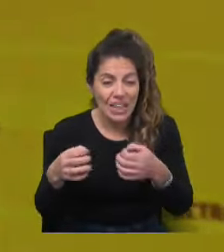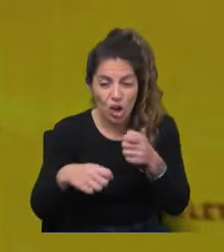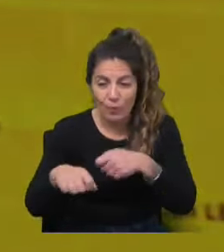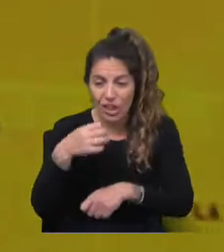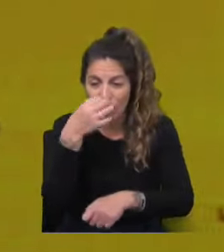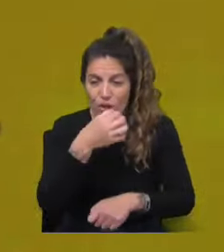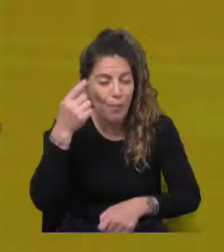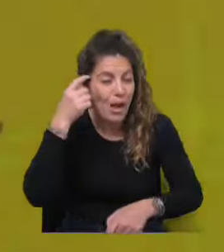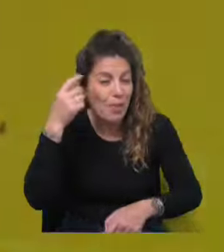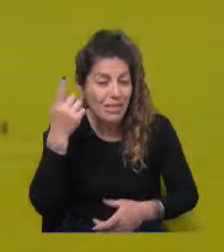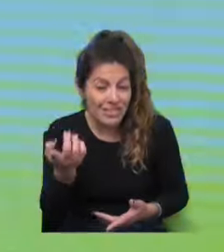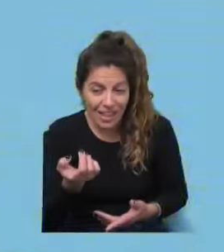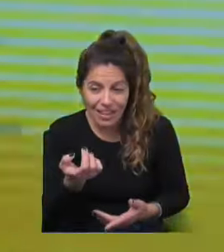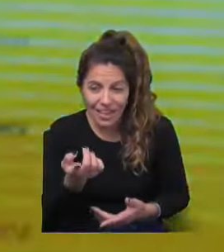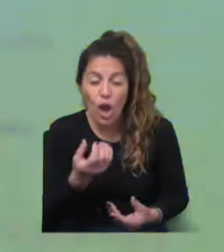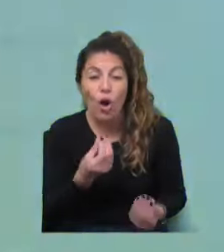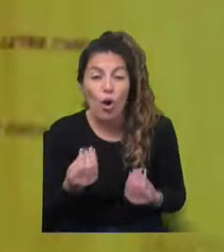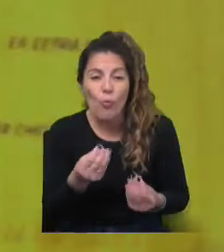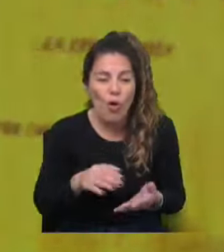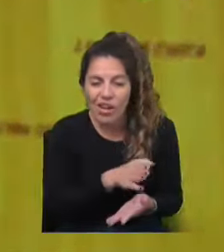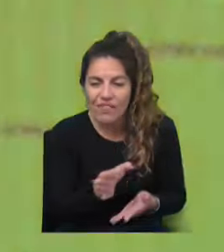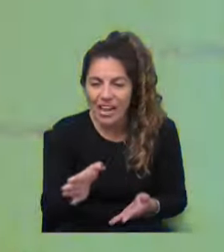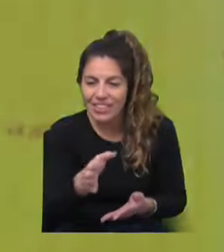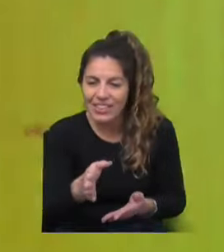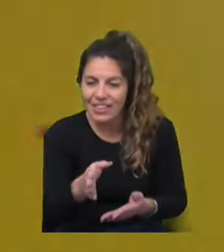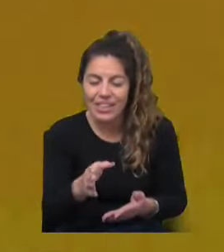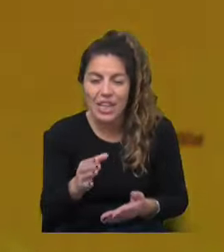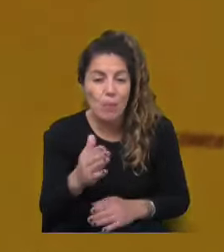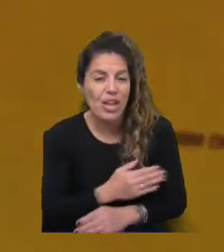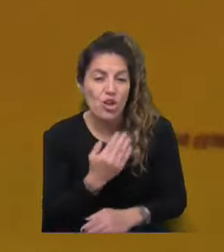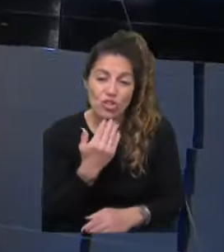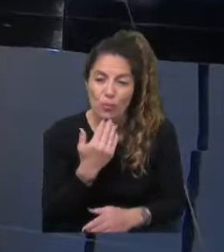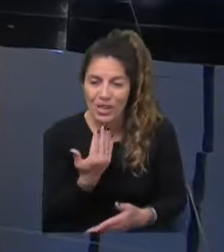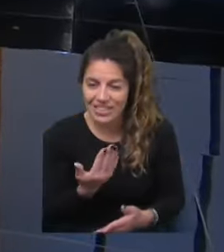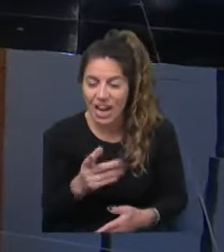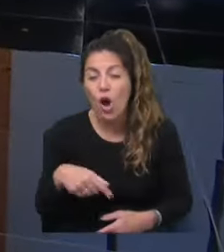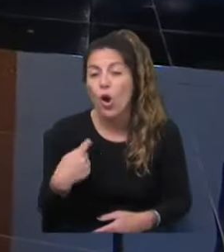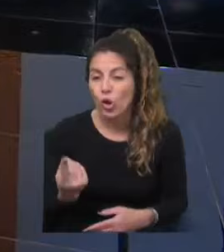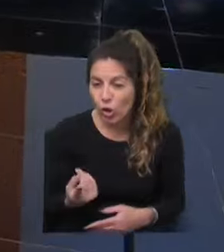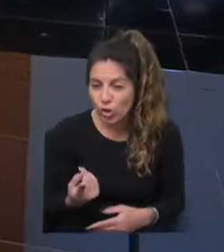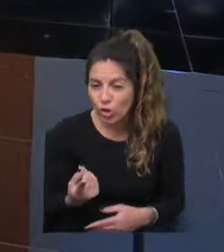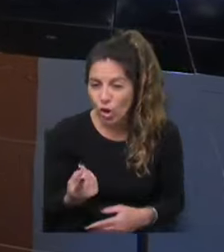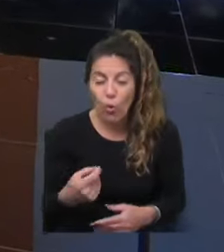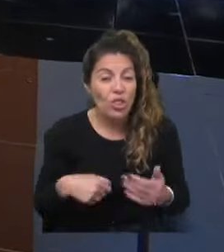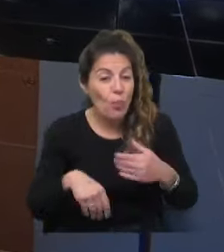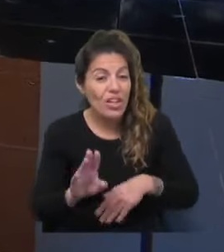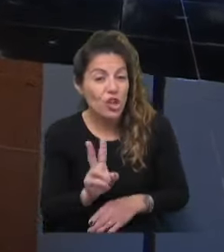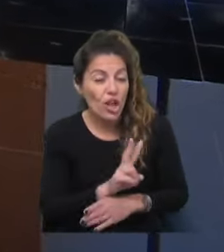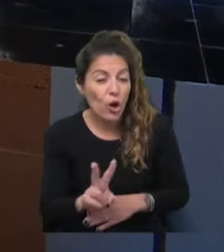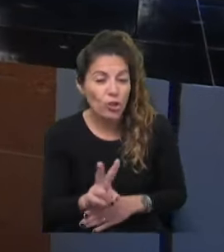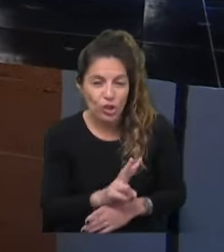para pensar en cómo evadir y cómo despertar menos sospechas. O lo otro, cuantos mayores